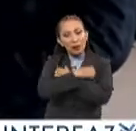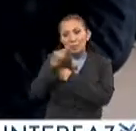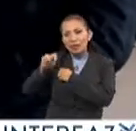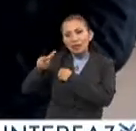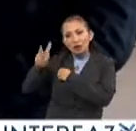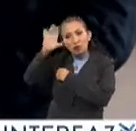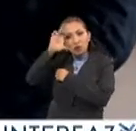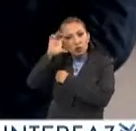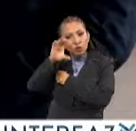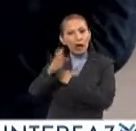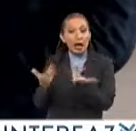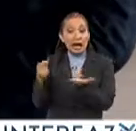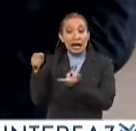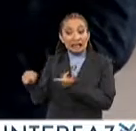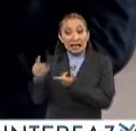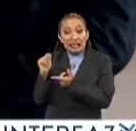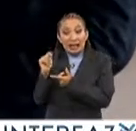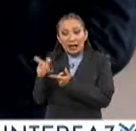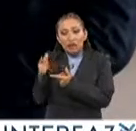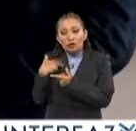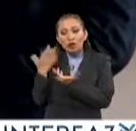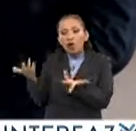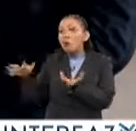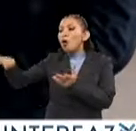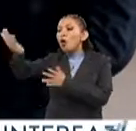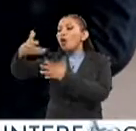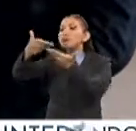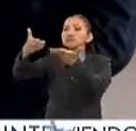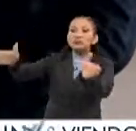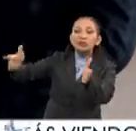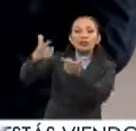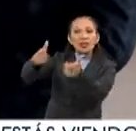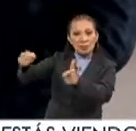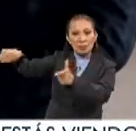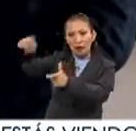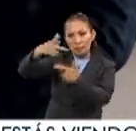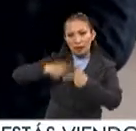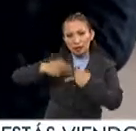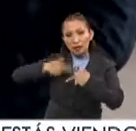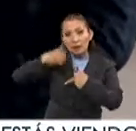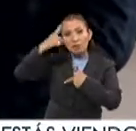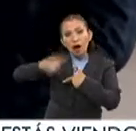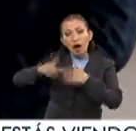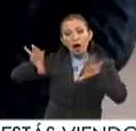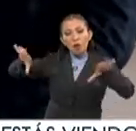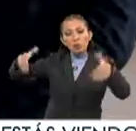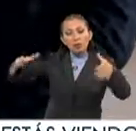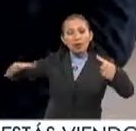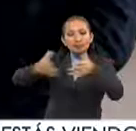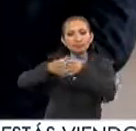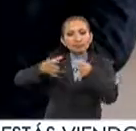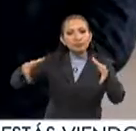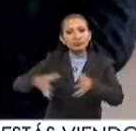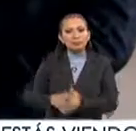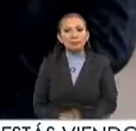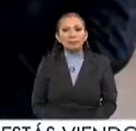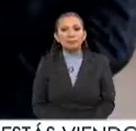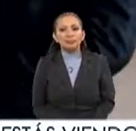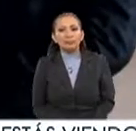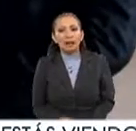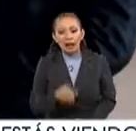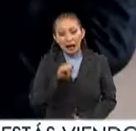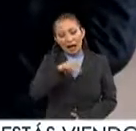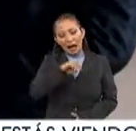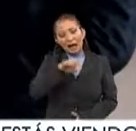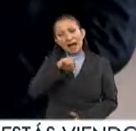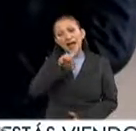la televisión cultural y esa televisión con sentido a lo público y que en últimas está hecha para las grandes comunidades. Desde Canal